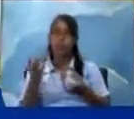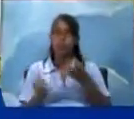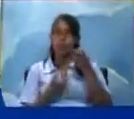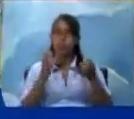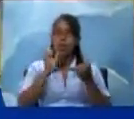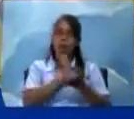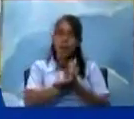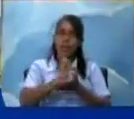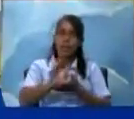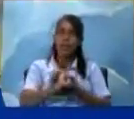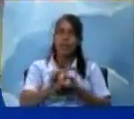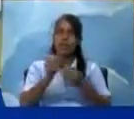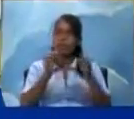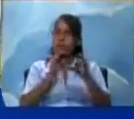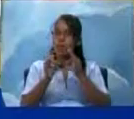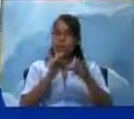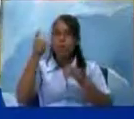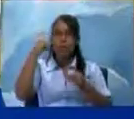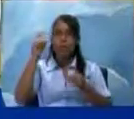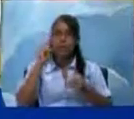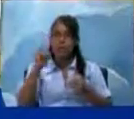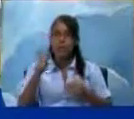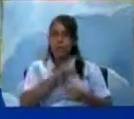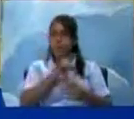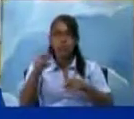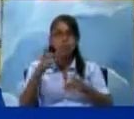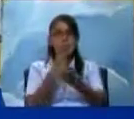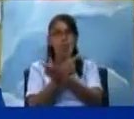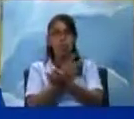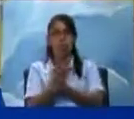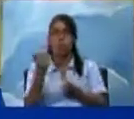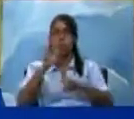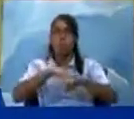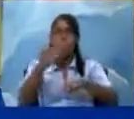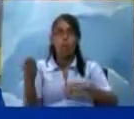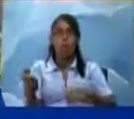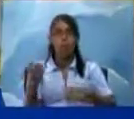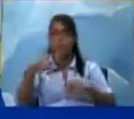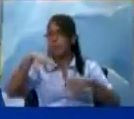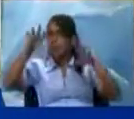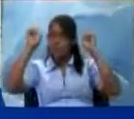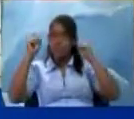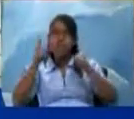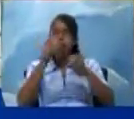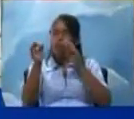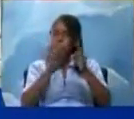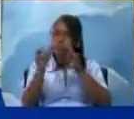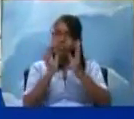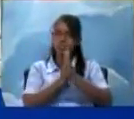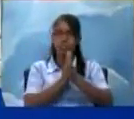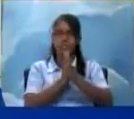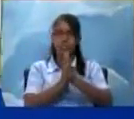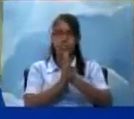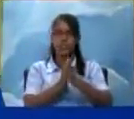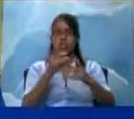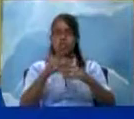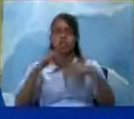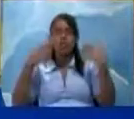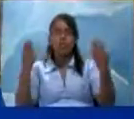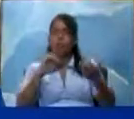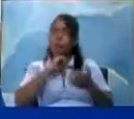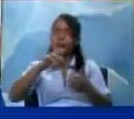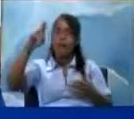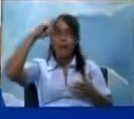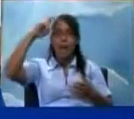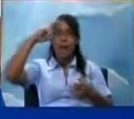fuego eterno preparado para el diablo y sus demonios? Ay, hermano Puerta, eso yo no lo puedo creer. ¿Cuál es